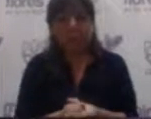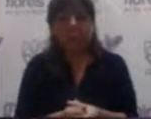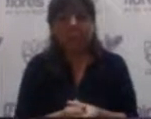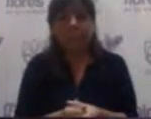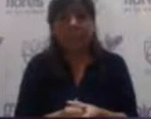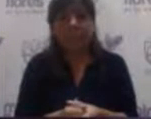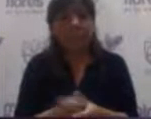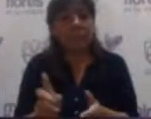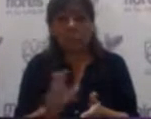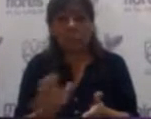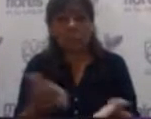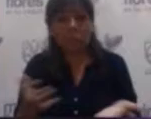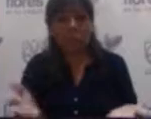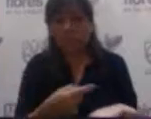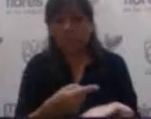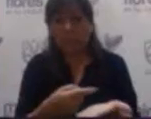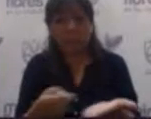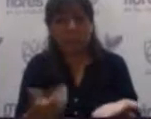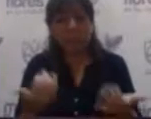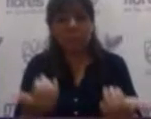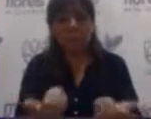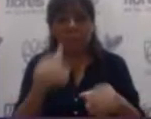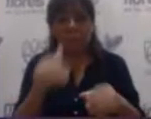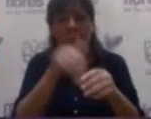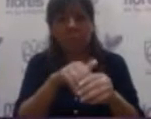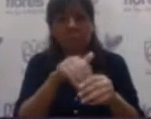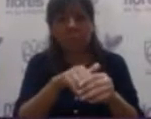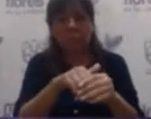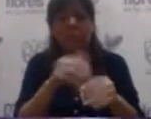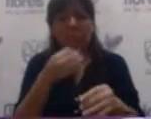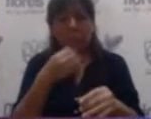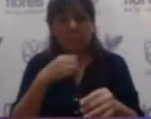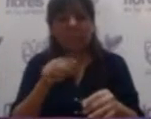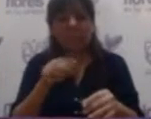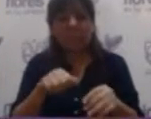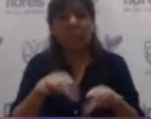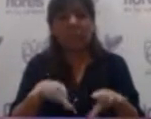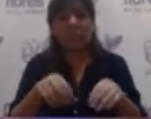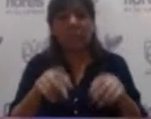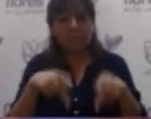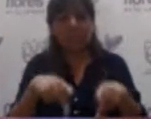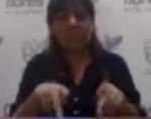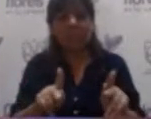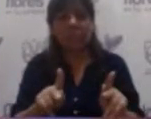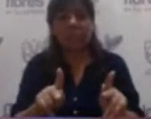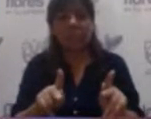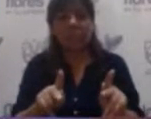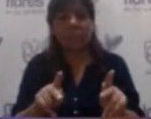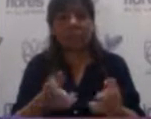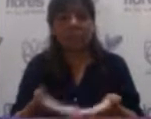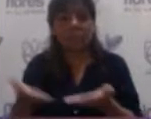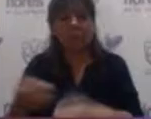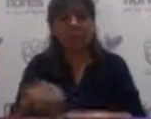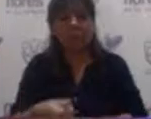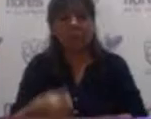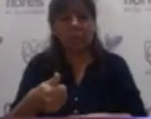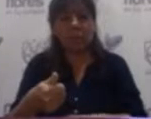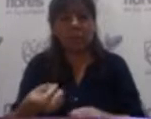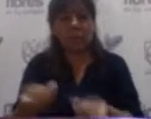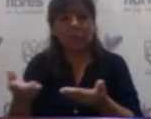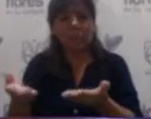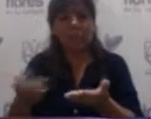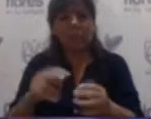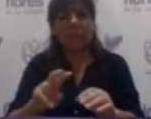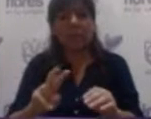Si no hay debate, procederemos a votar. Aquellos miembros del Consejo que estén a favor de darle la autorización a la subgerenta